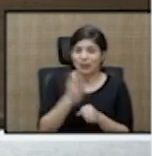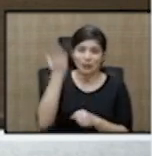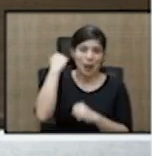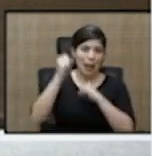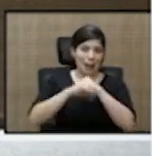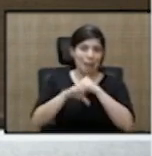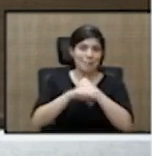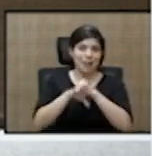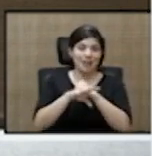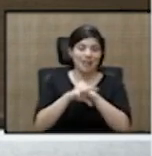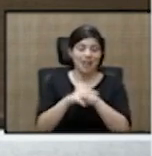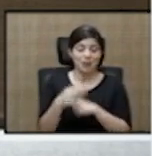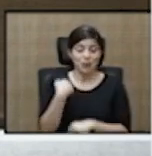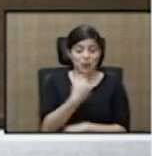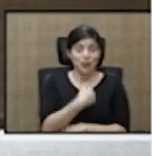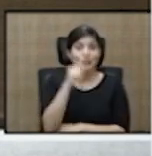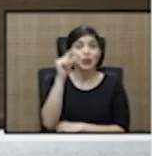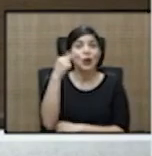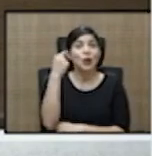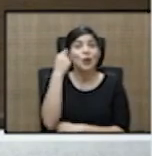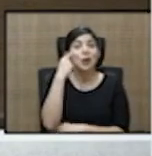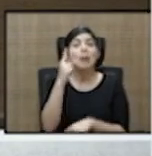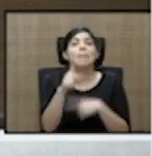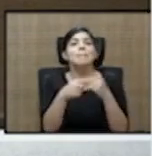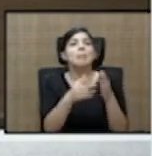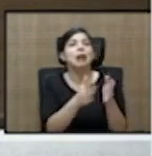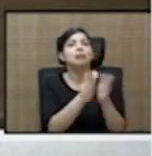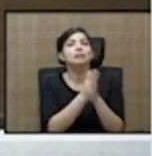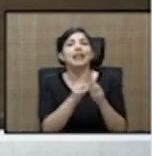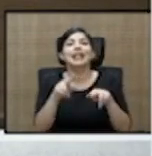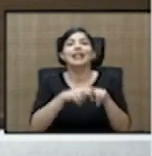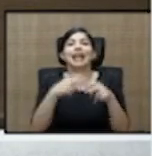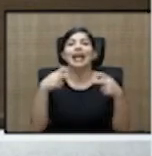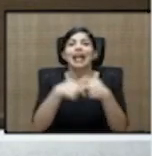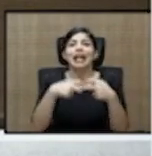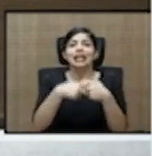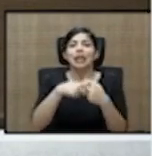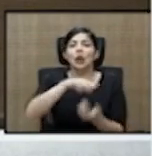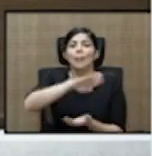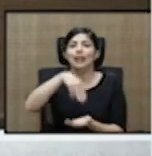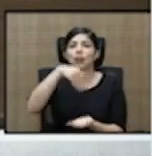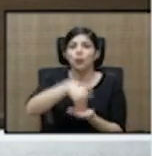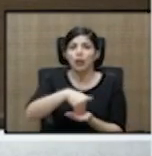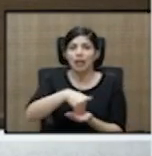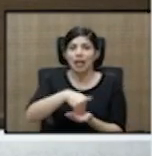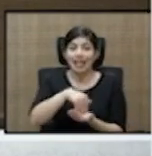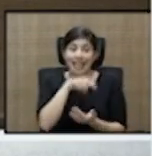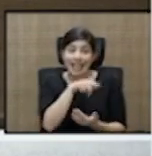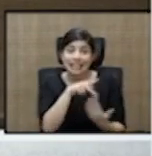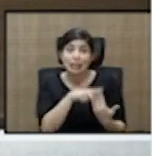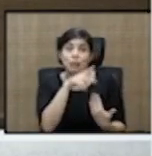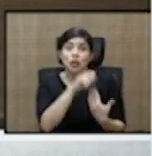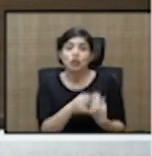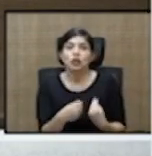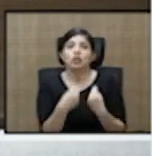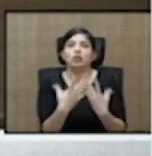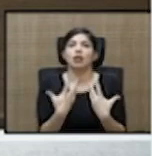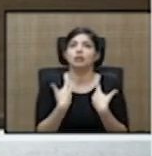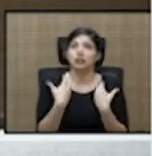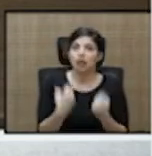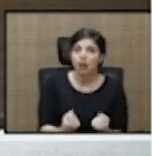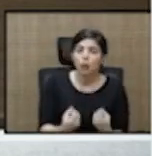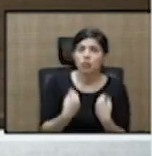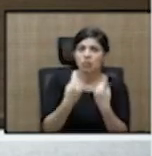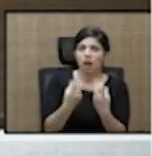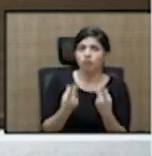obra pública y no que esté apostando a buscar una agenda que se acerque a resolver más